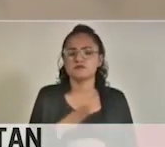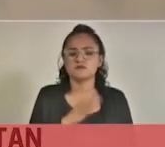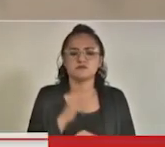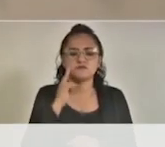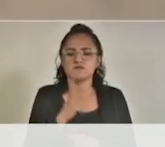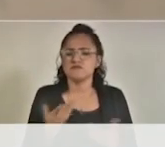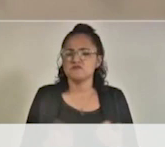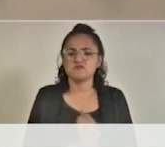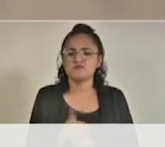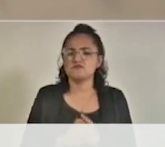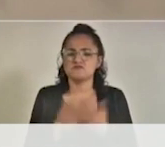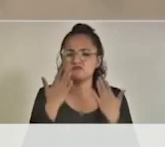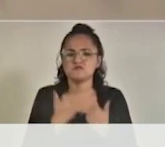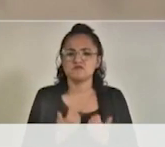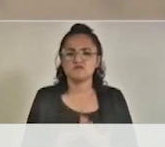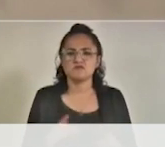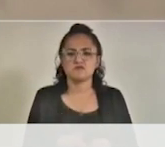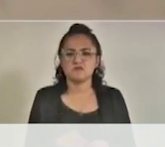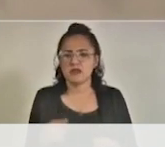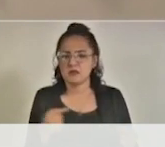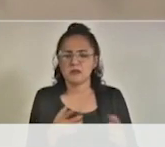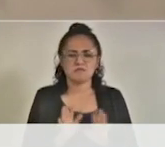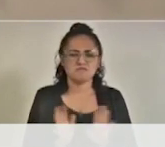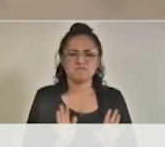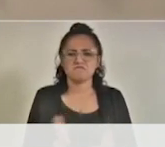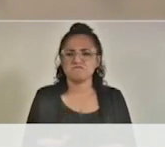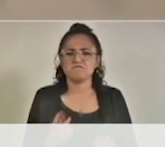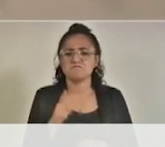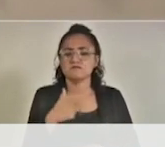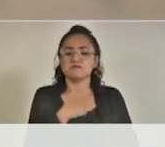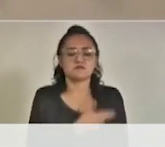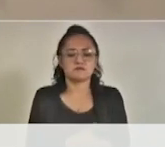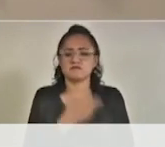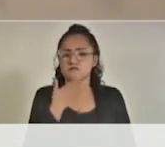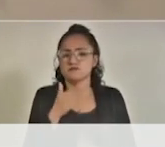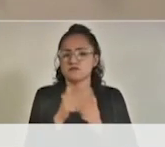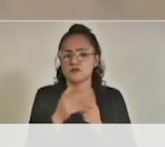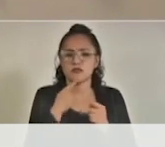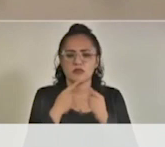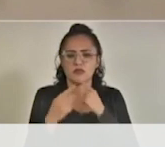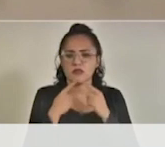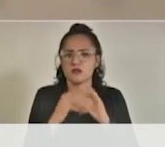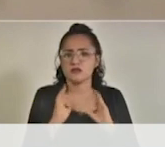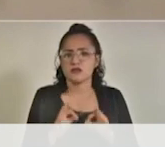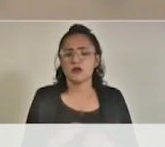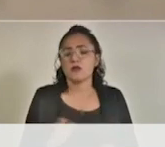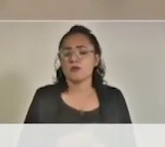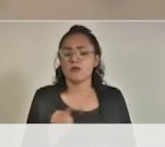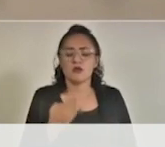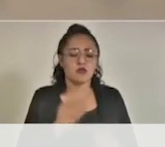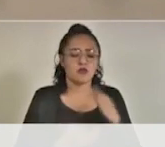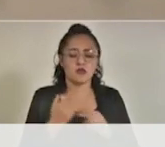yo un conflicto latente ahí. Se va a resolver bien con diálogo, porque todo